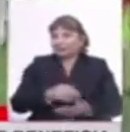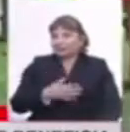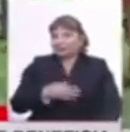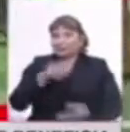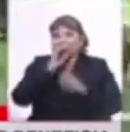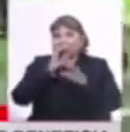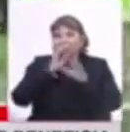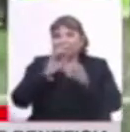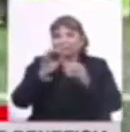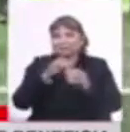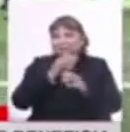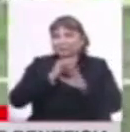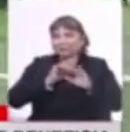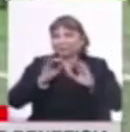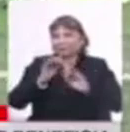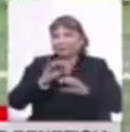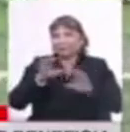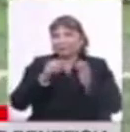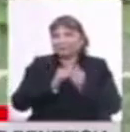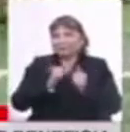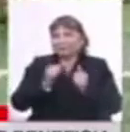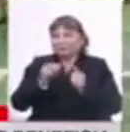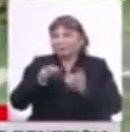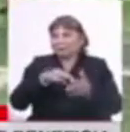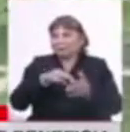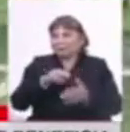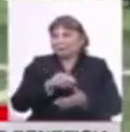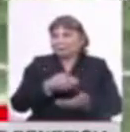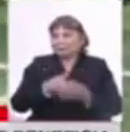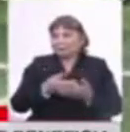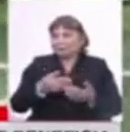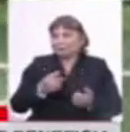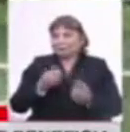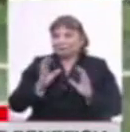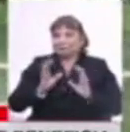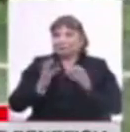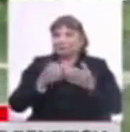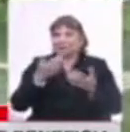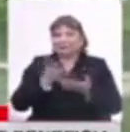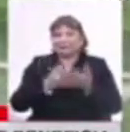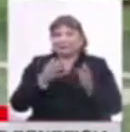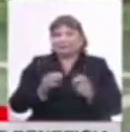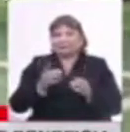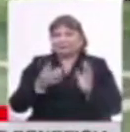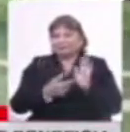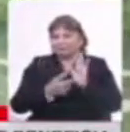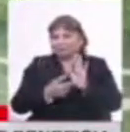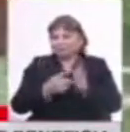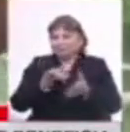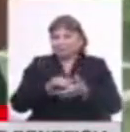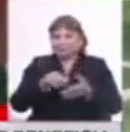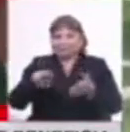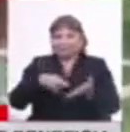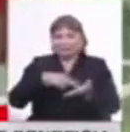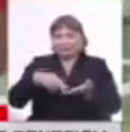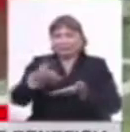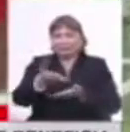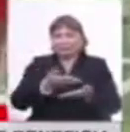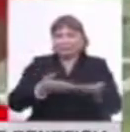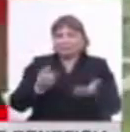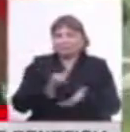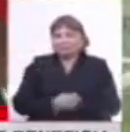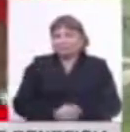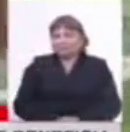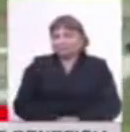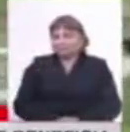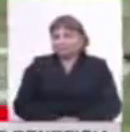no puede más la malcriarme, ¿no? Ni toda la plata que se está llevando el Congreso de la República en remodelaciones y compras, perdón, toda la plata que